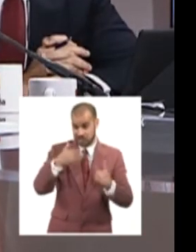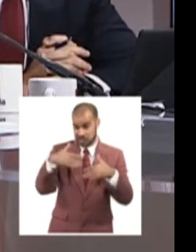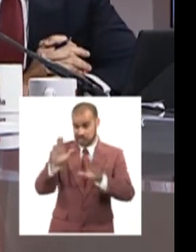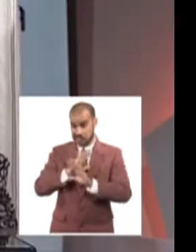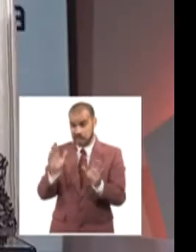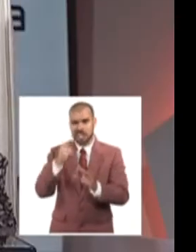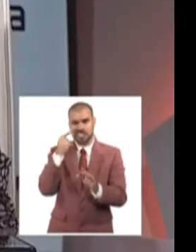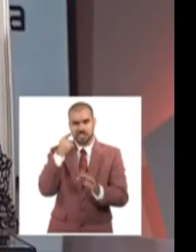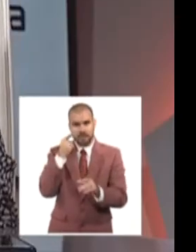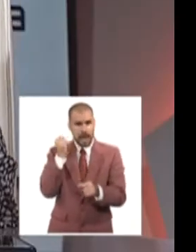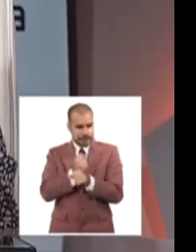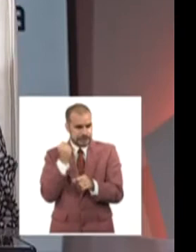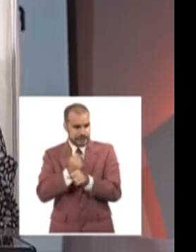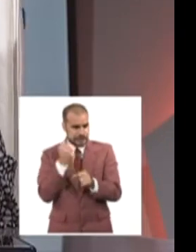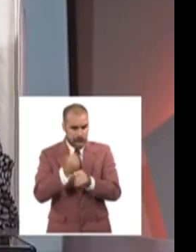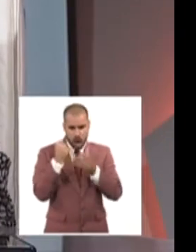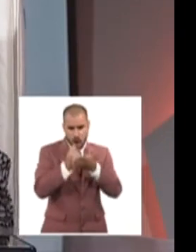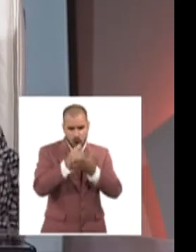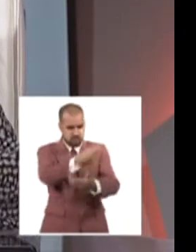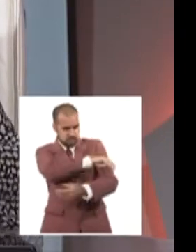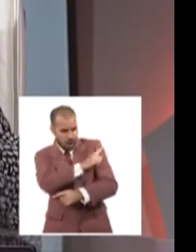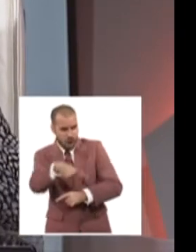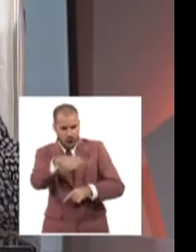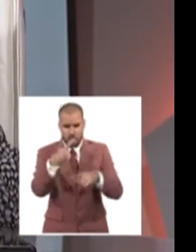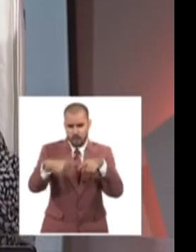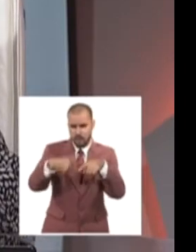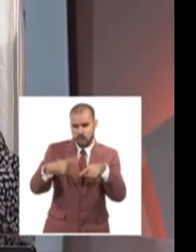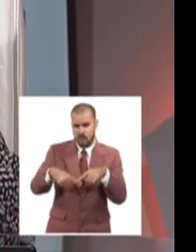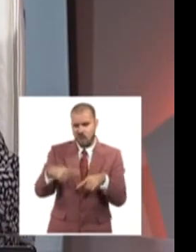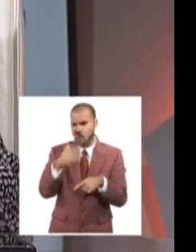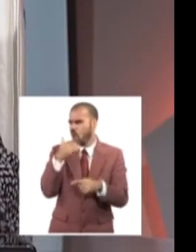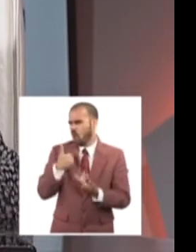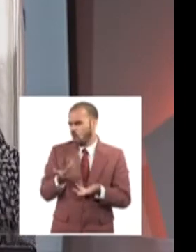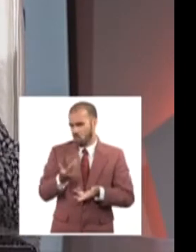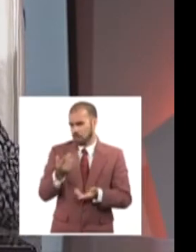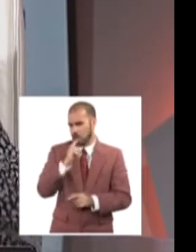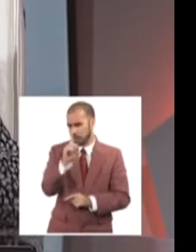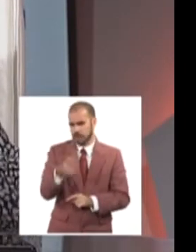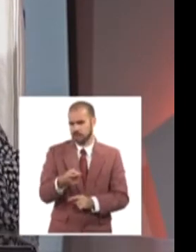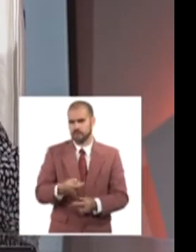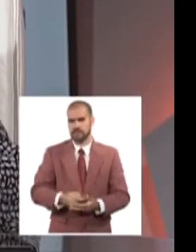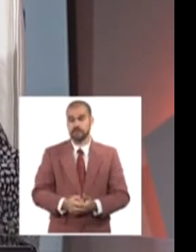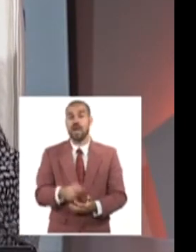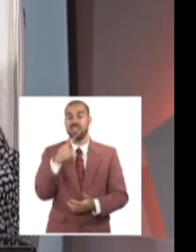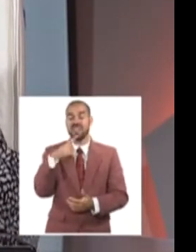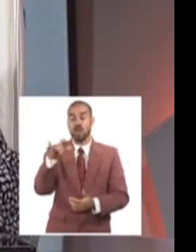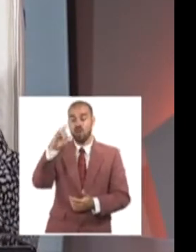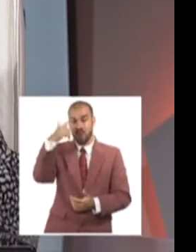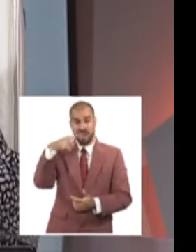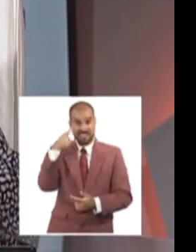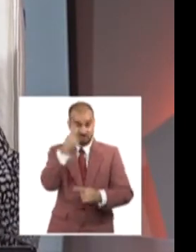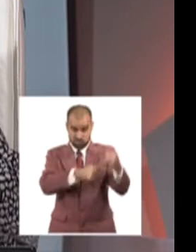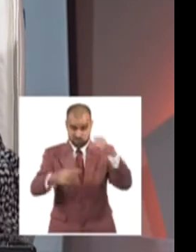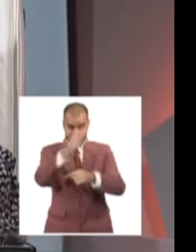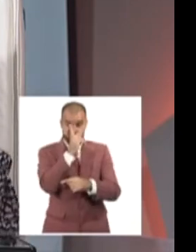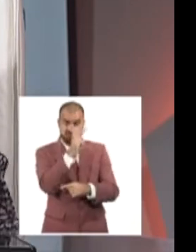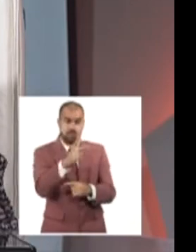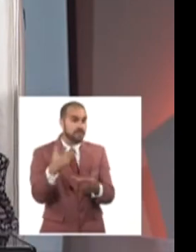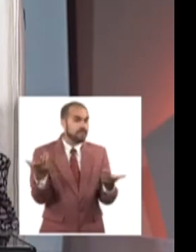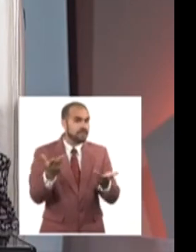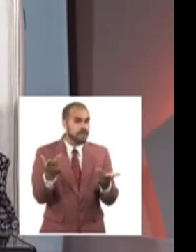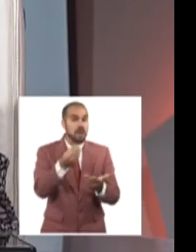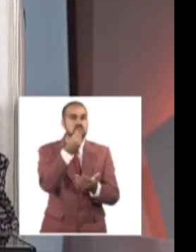la actualidad final lula ha sabido oliver lula sabido establece como una prioridad que lo más importante es lograr la